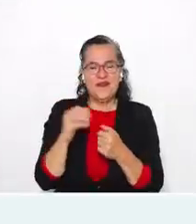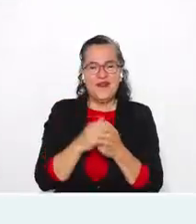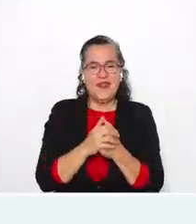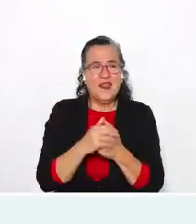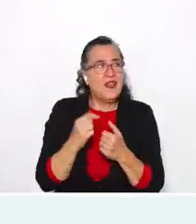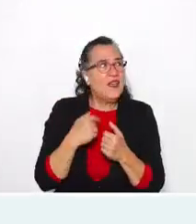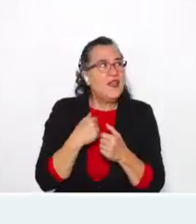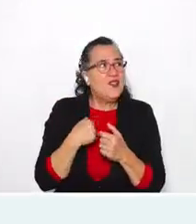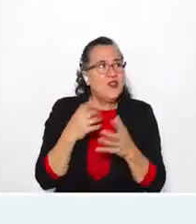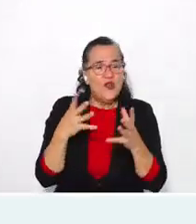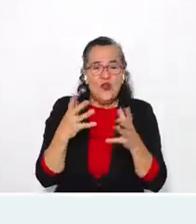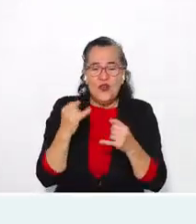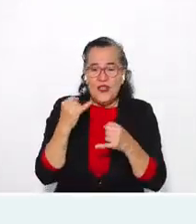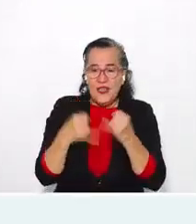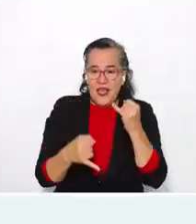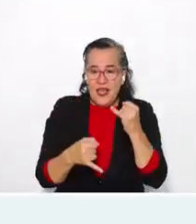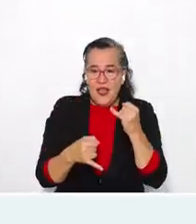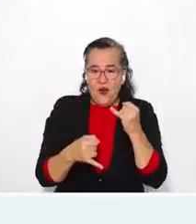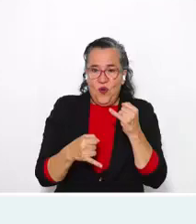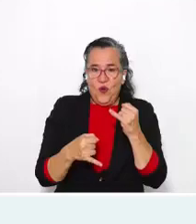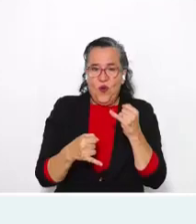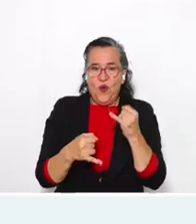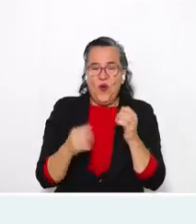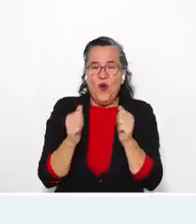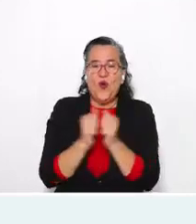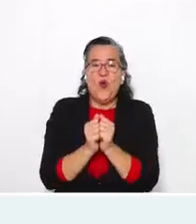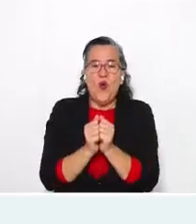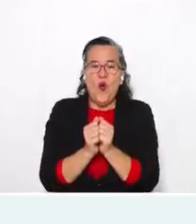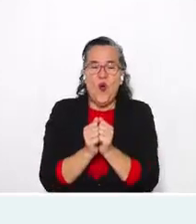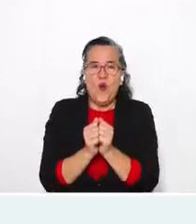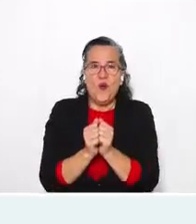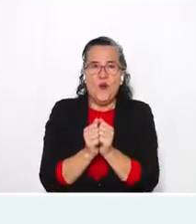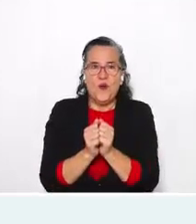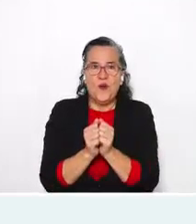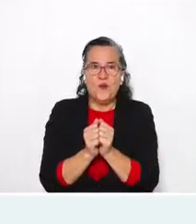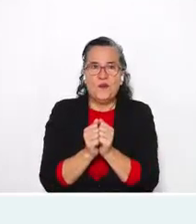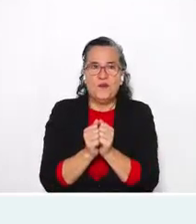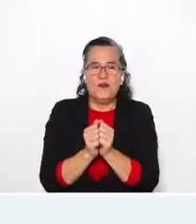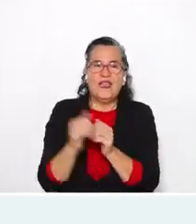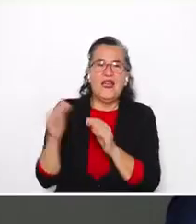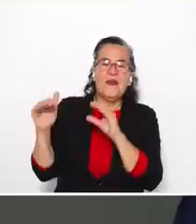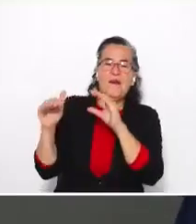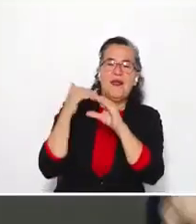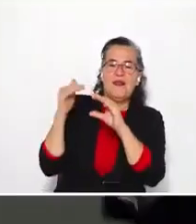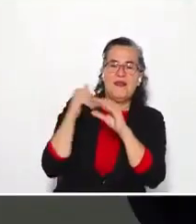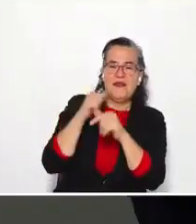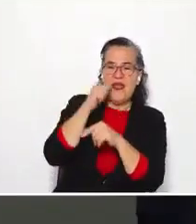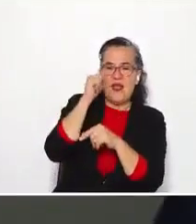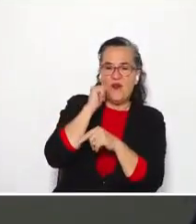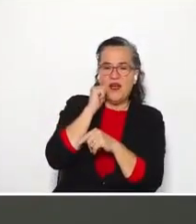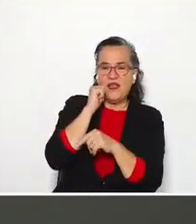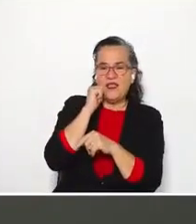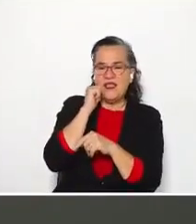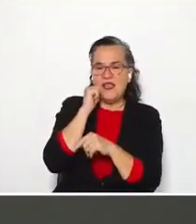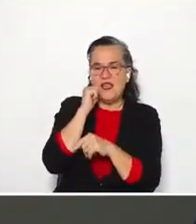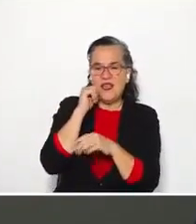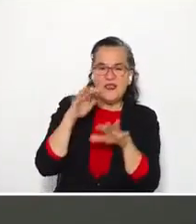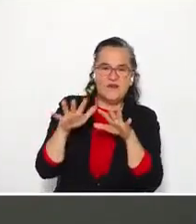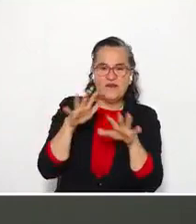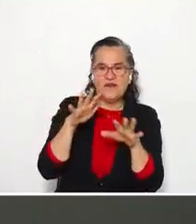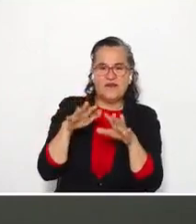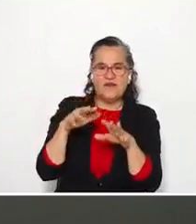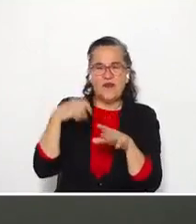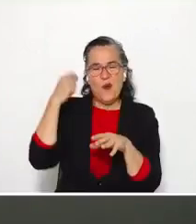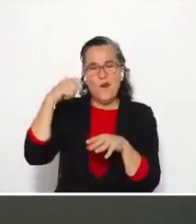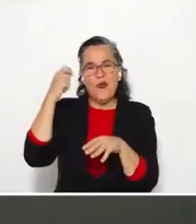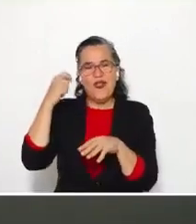Yo quisiera terminar con algo que me mandaron ayer en uno de esos videos que